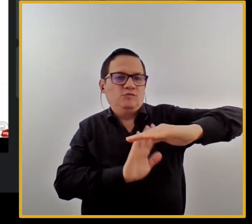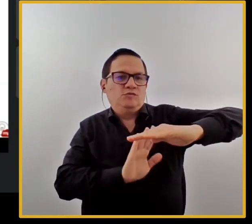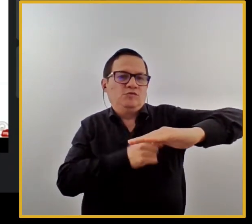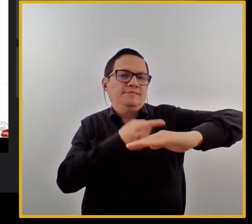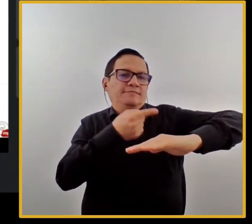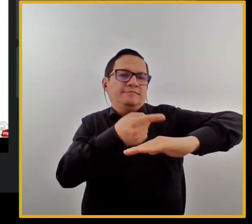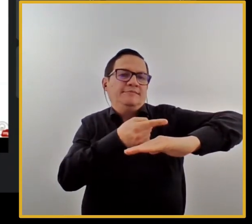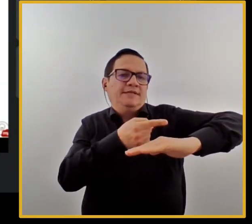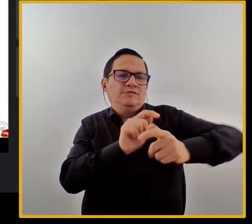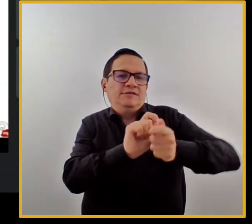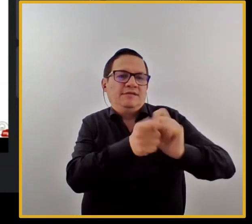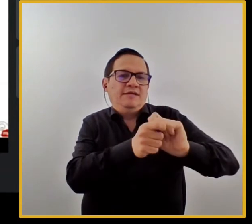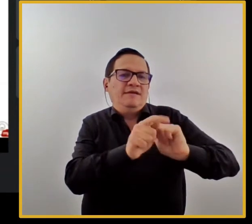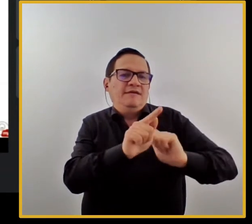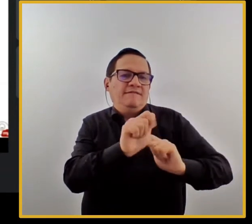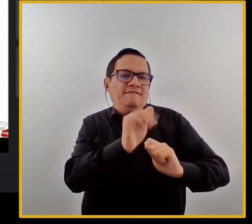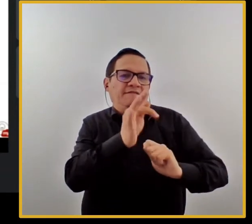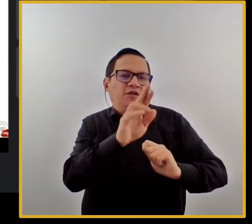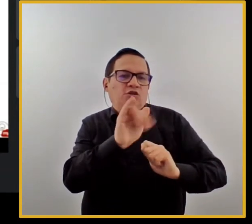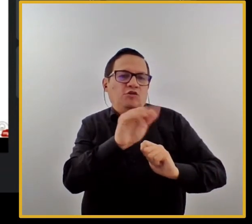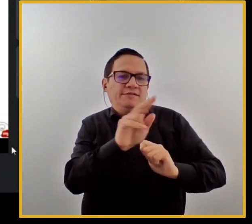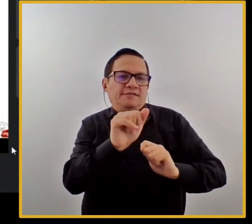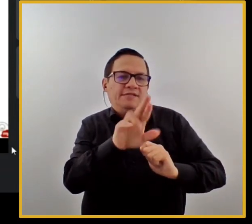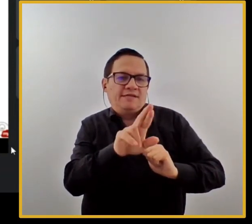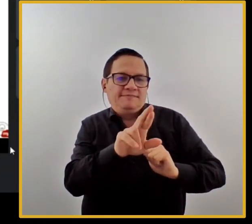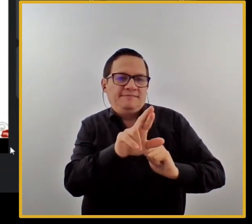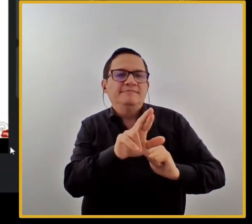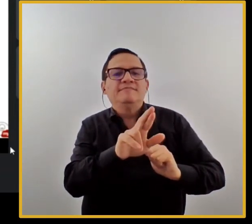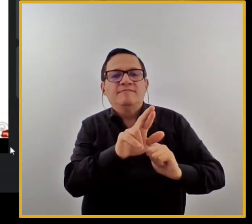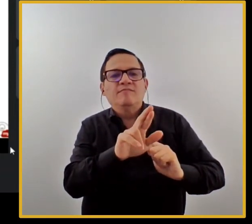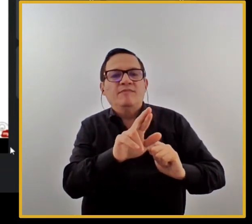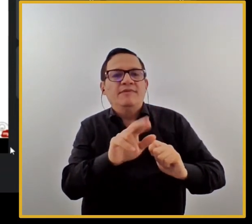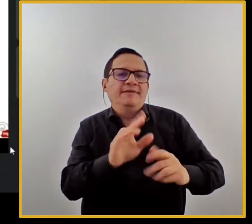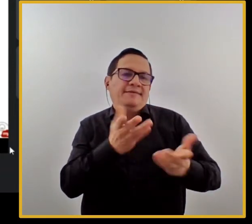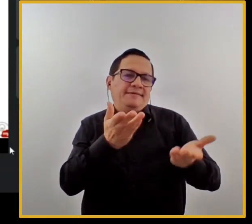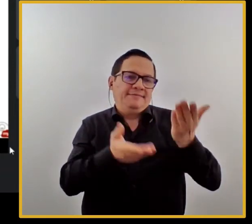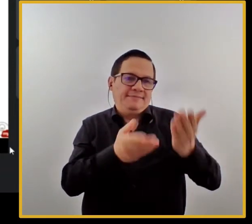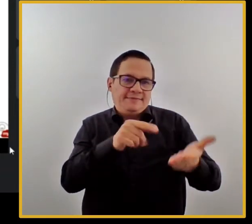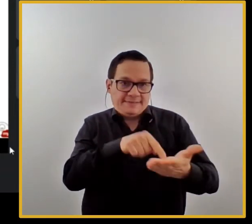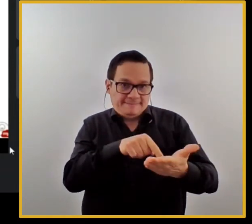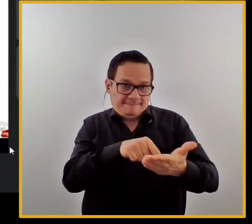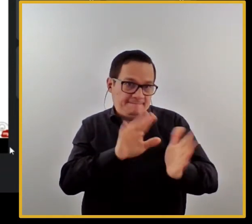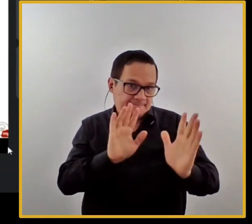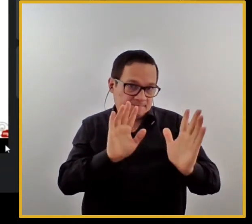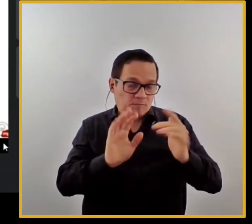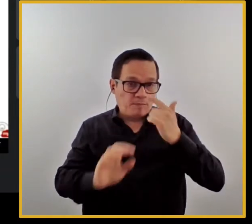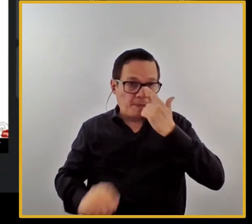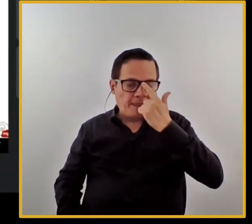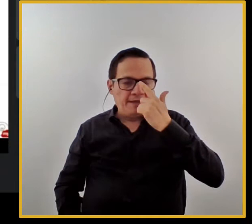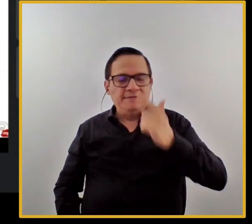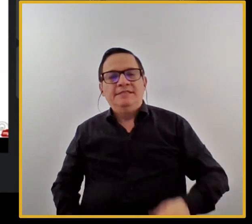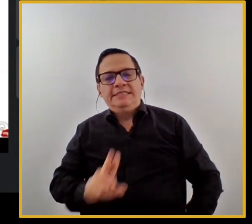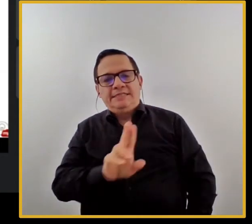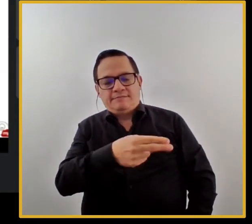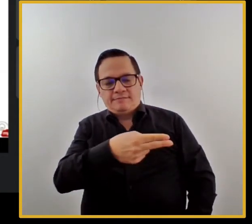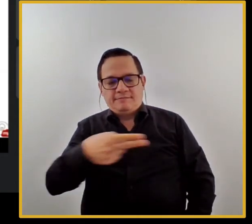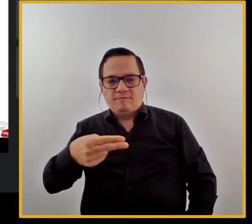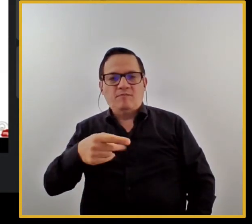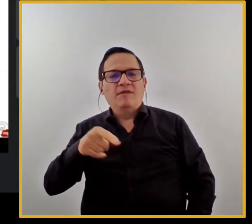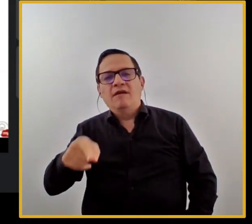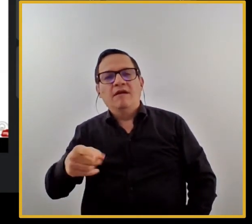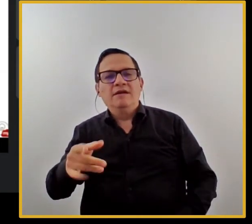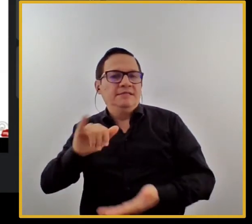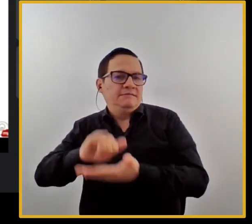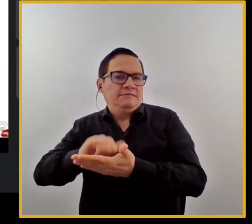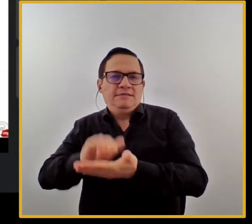¿cierto? Si factorizamos ese menos, pues me queda 2U al cuadrado más 1, ¿no? Y al otro lado, pues sí me va a